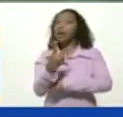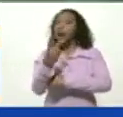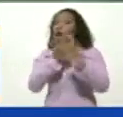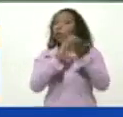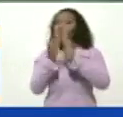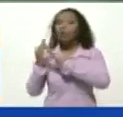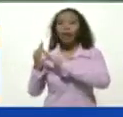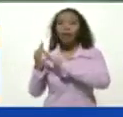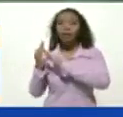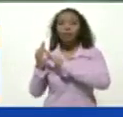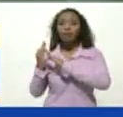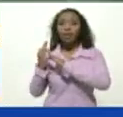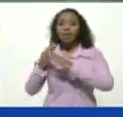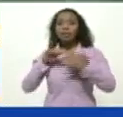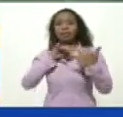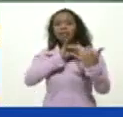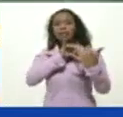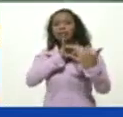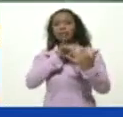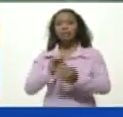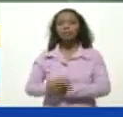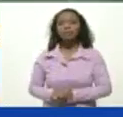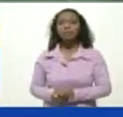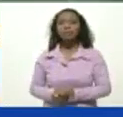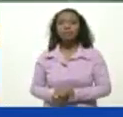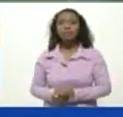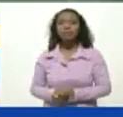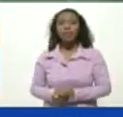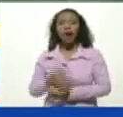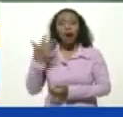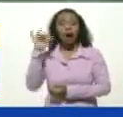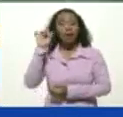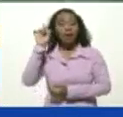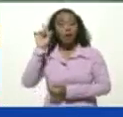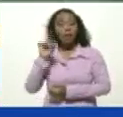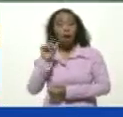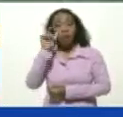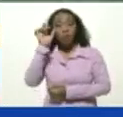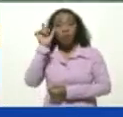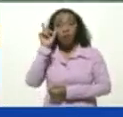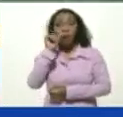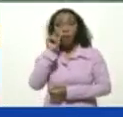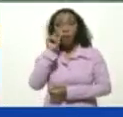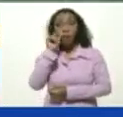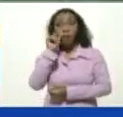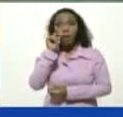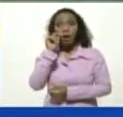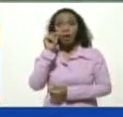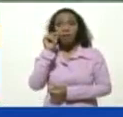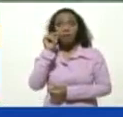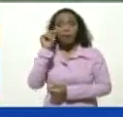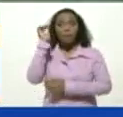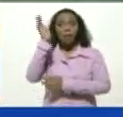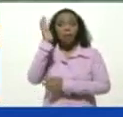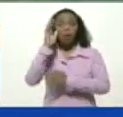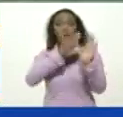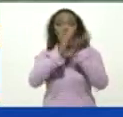comunidad Aguerridos Tamanaco. Está René Chacón, parlamentario